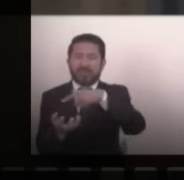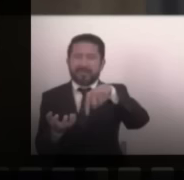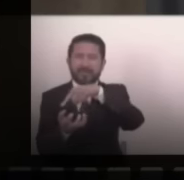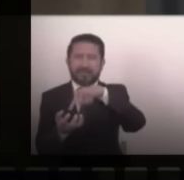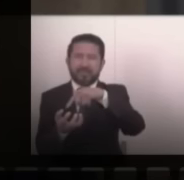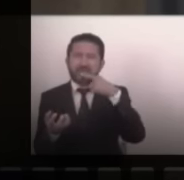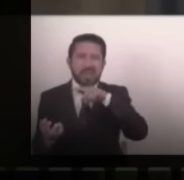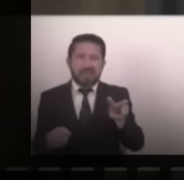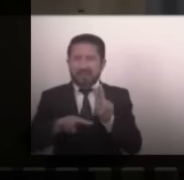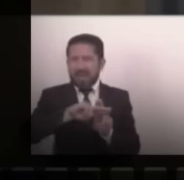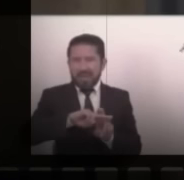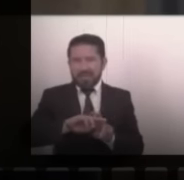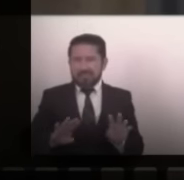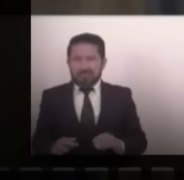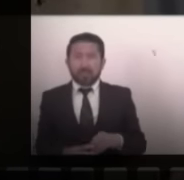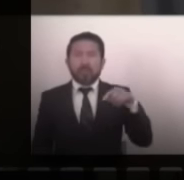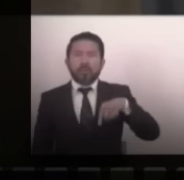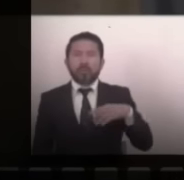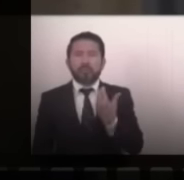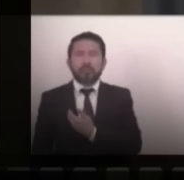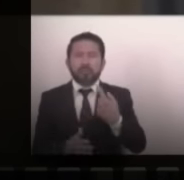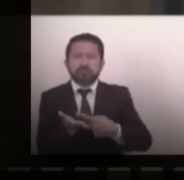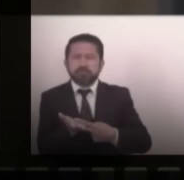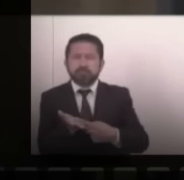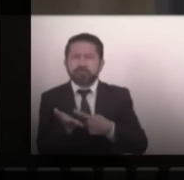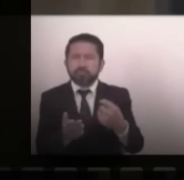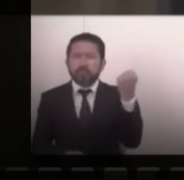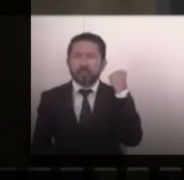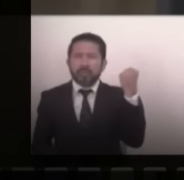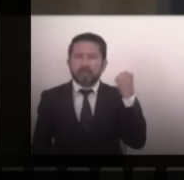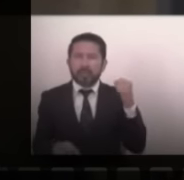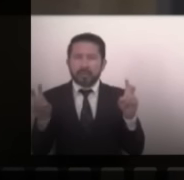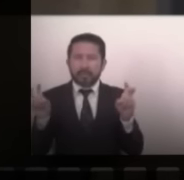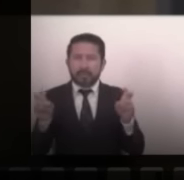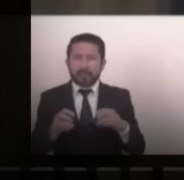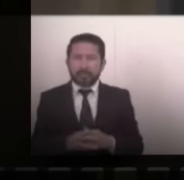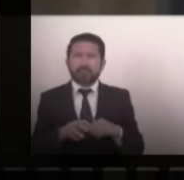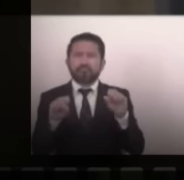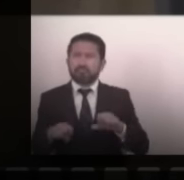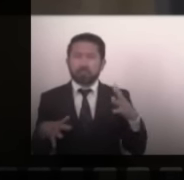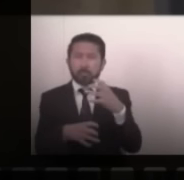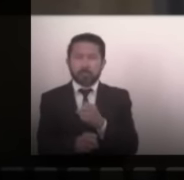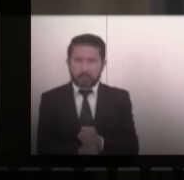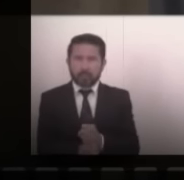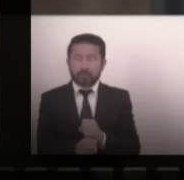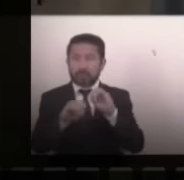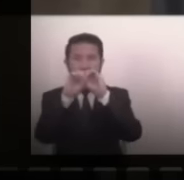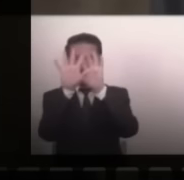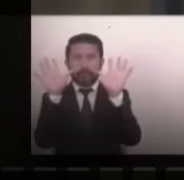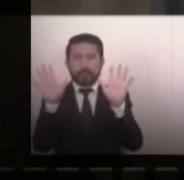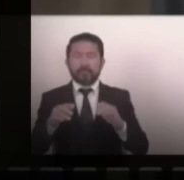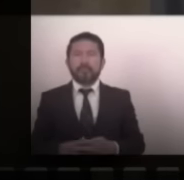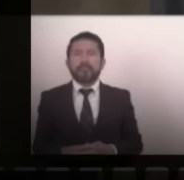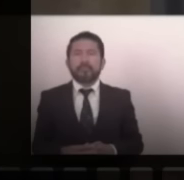oposición este día estamos en medio de una discusión muy importante pero que se puede resumir de manera